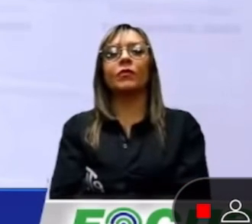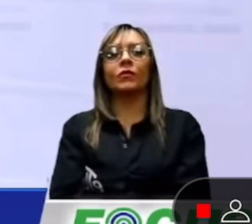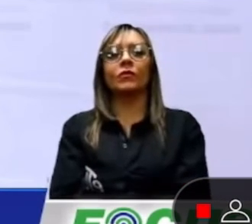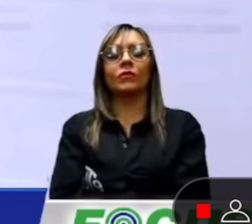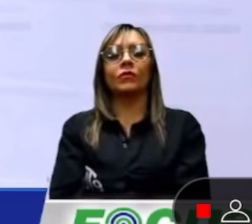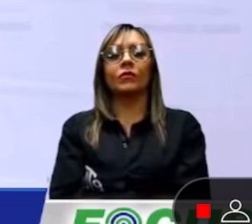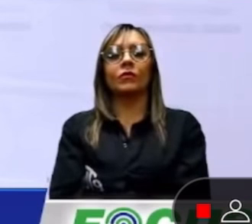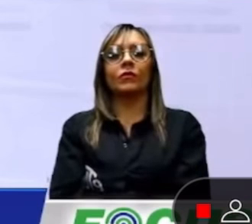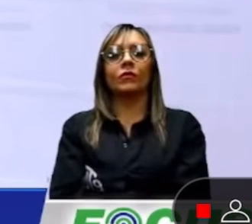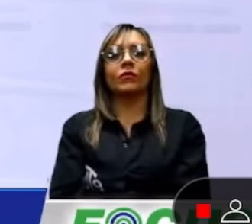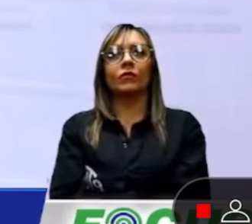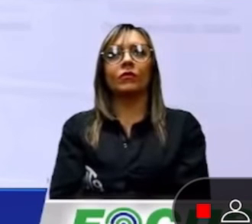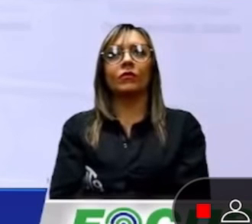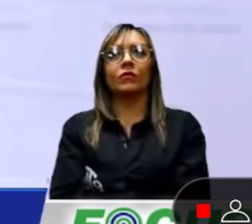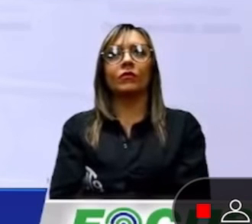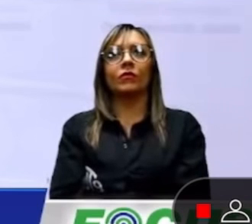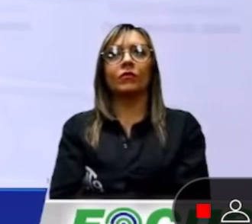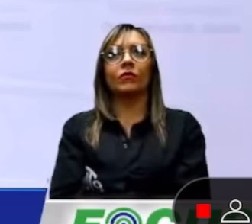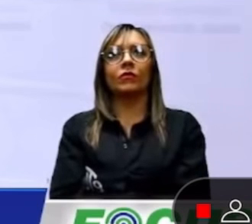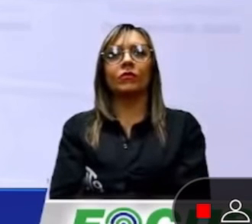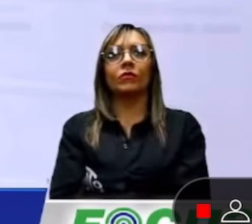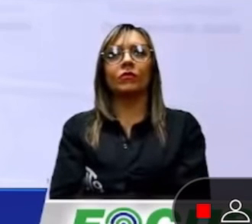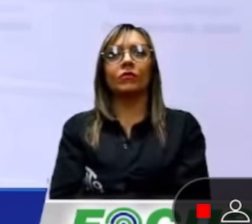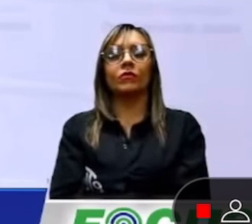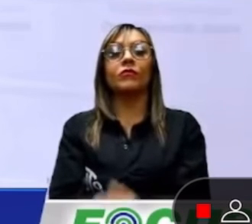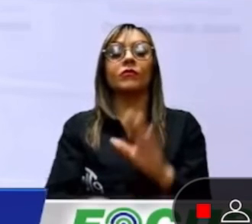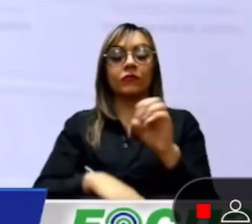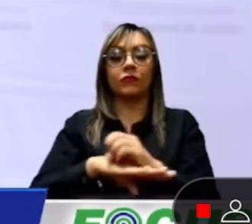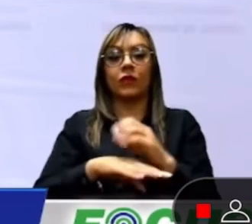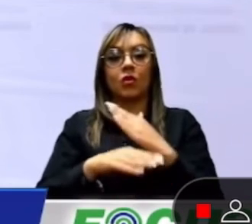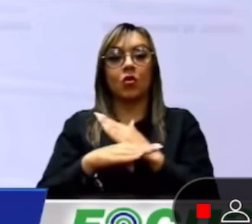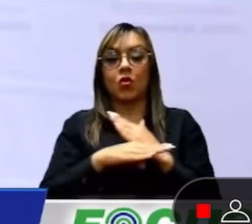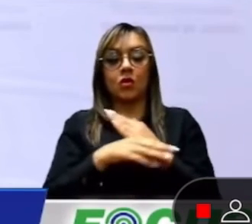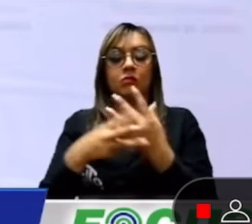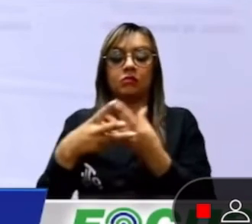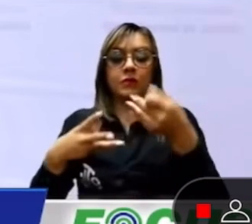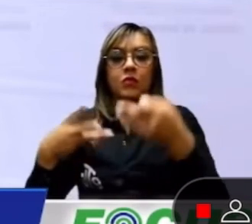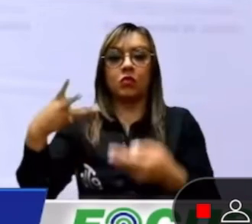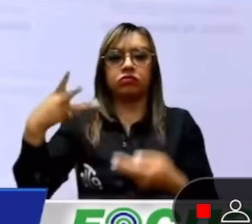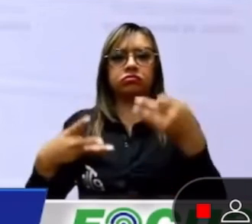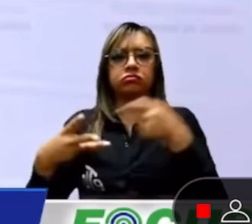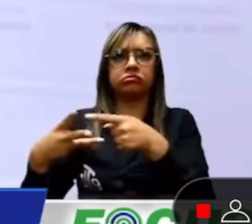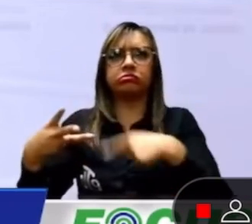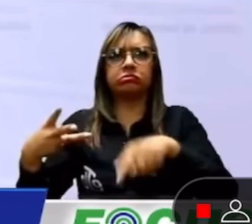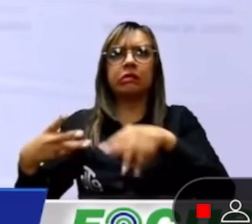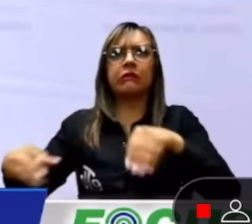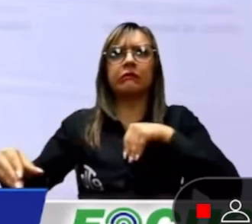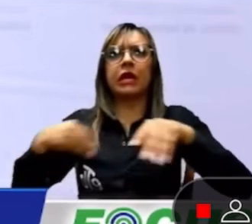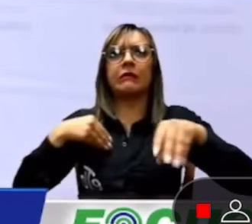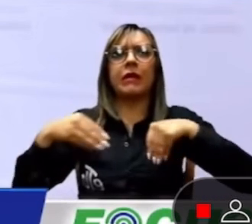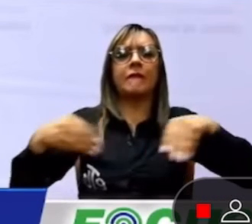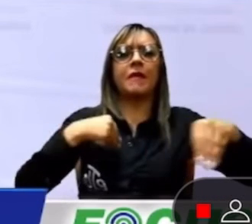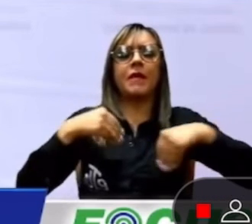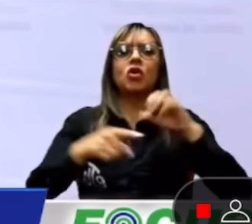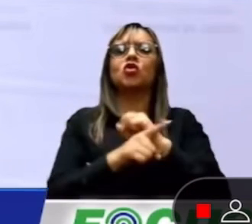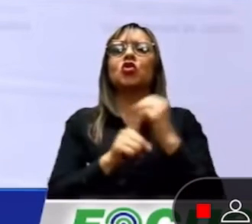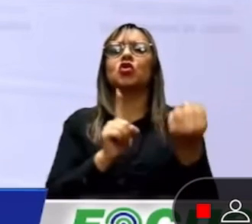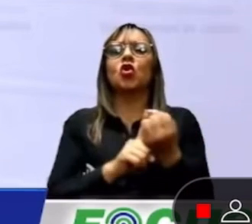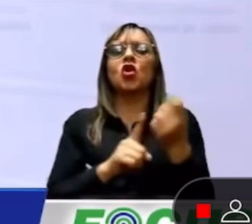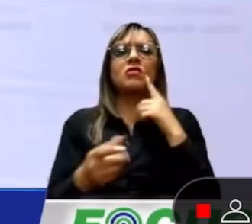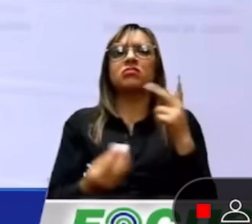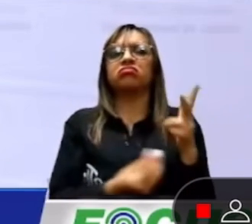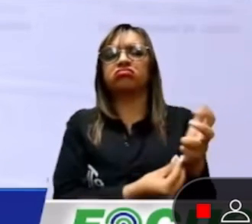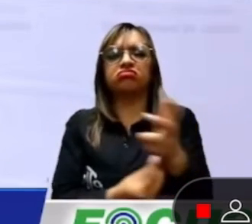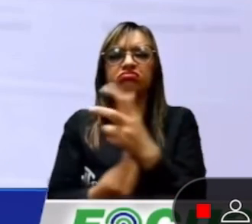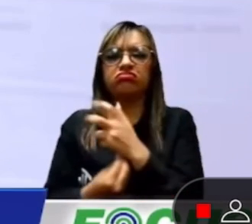control órganos de control y rama judicial que en el pasado han enfrentado a los enemigos de la sociedad como el